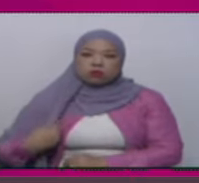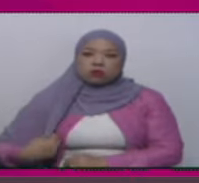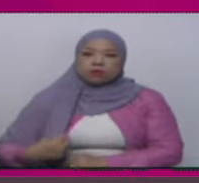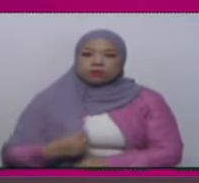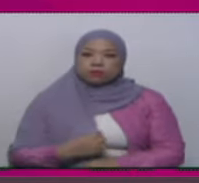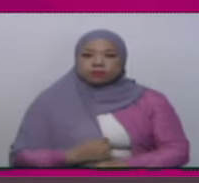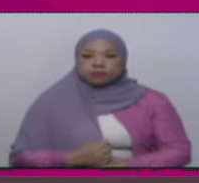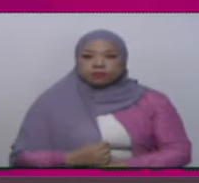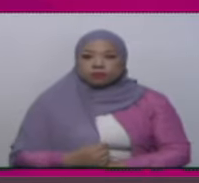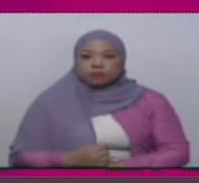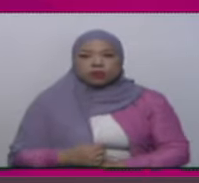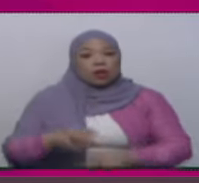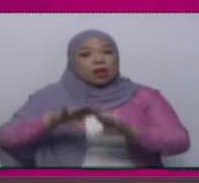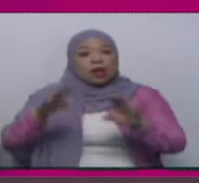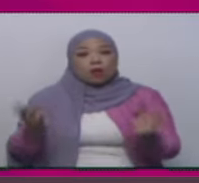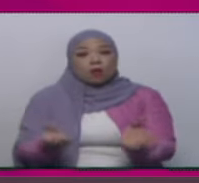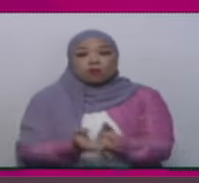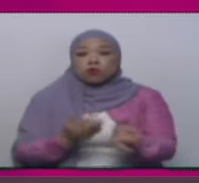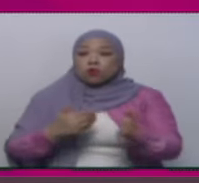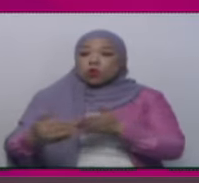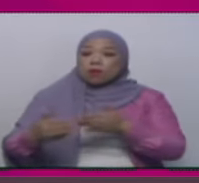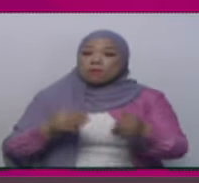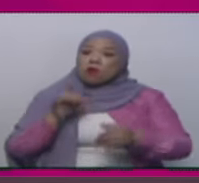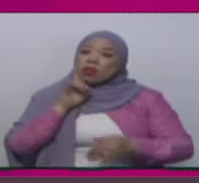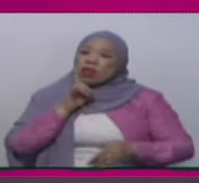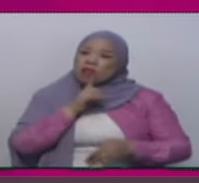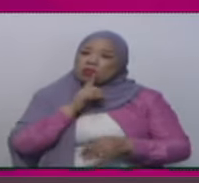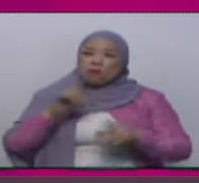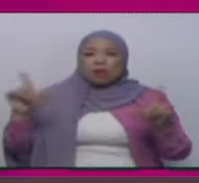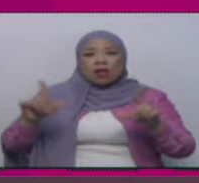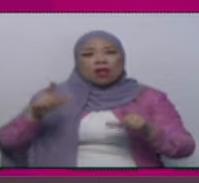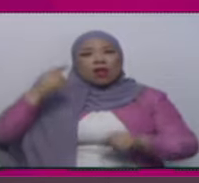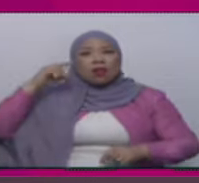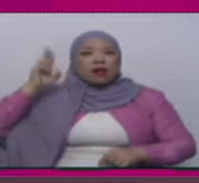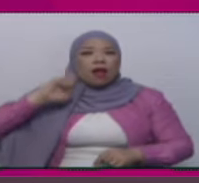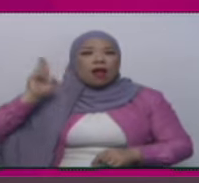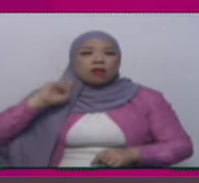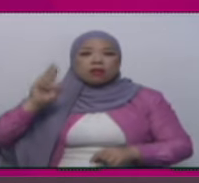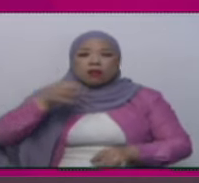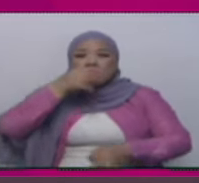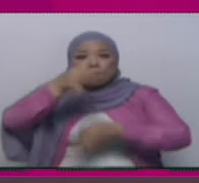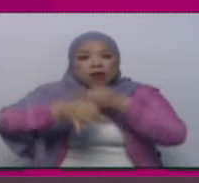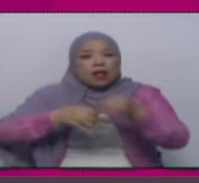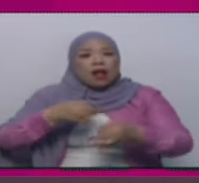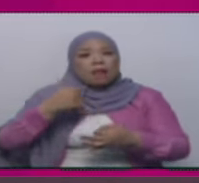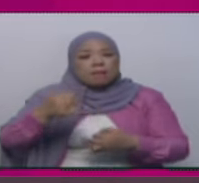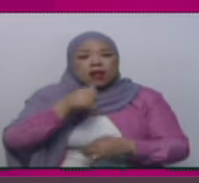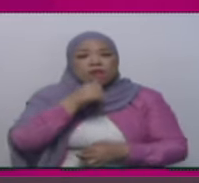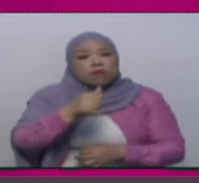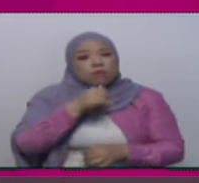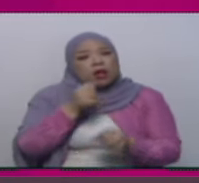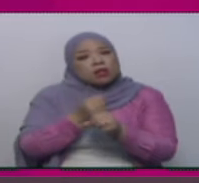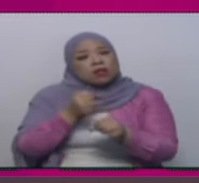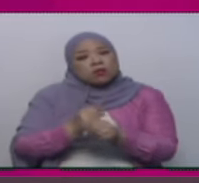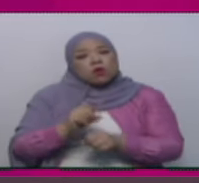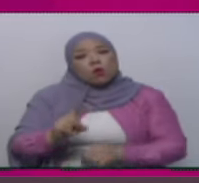Llámese como se llame en el mundo. Porque se tiene que hablar de un